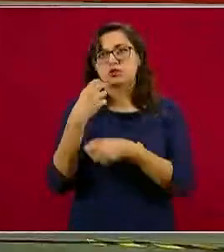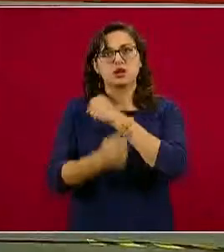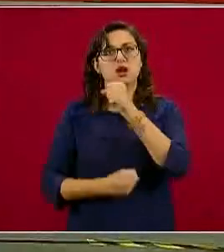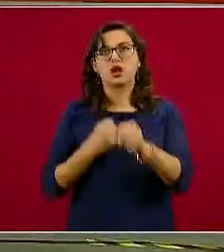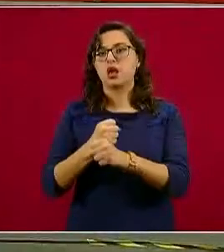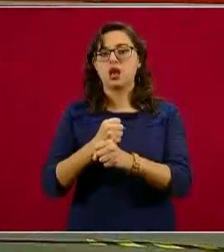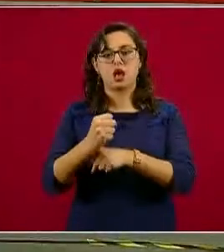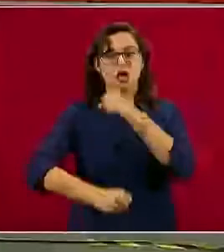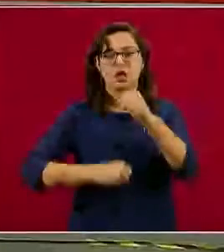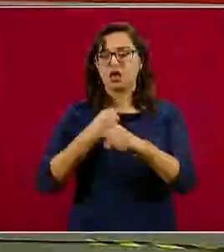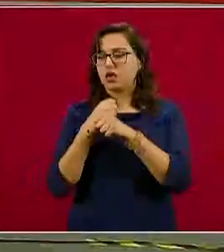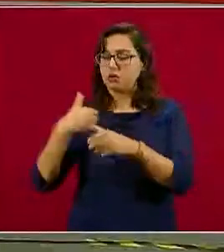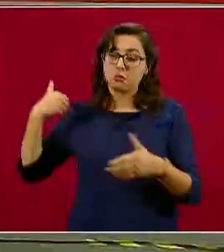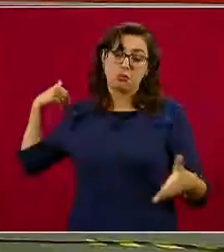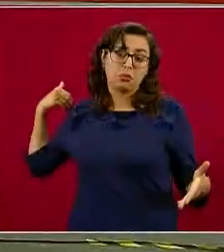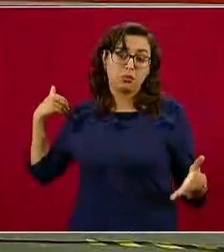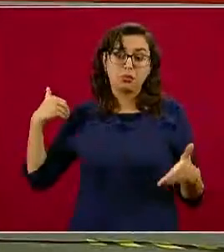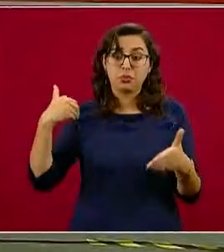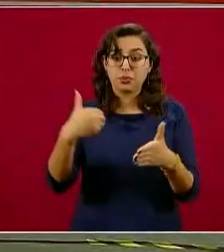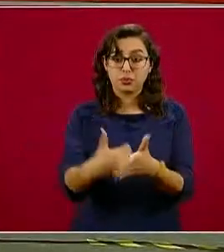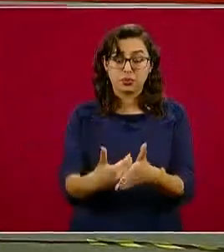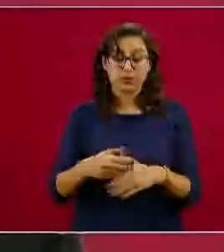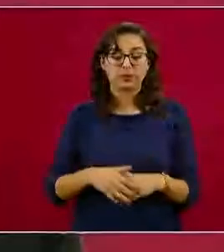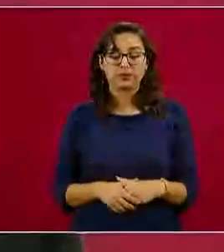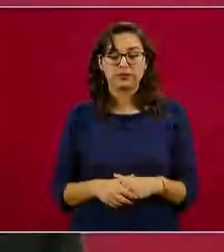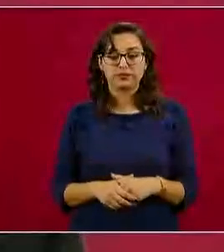años en varios campos. Uno de ellos